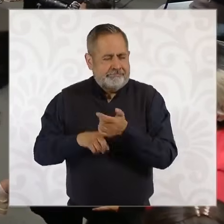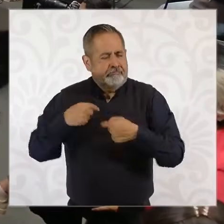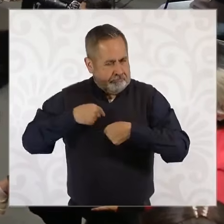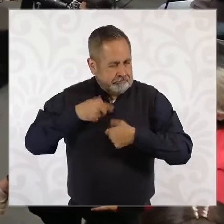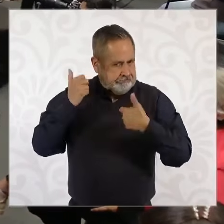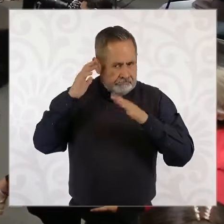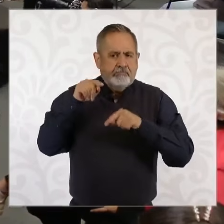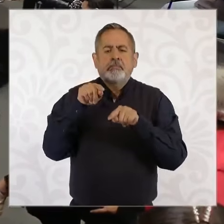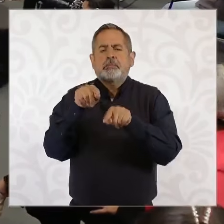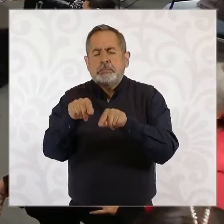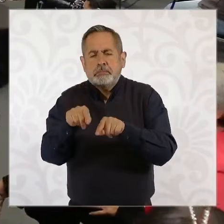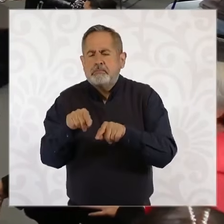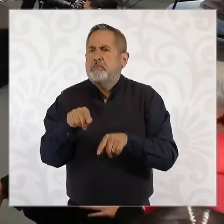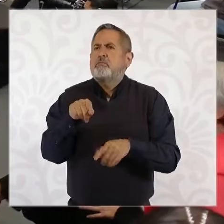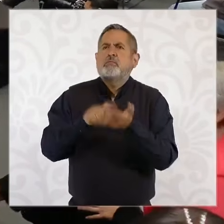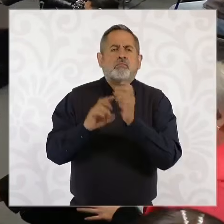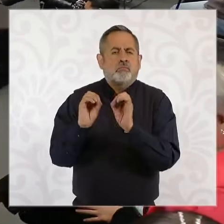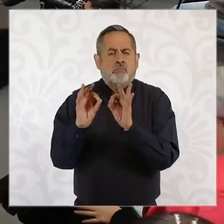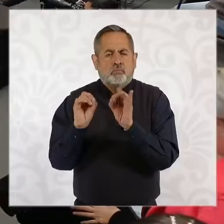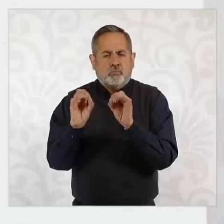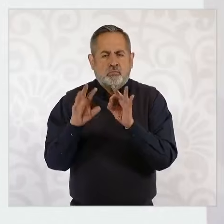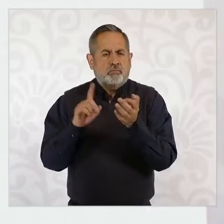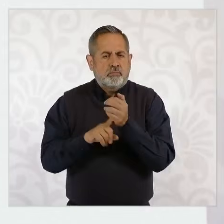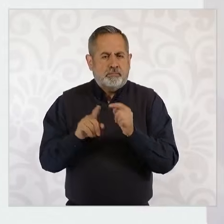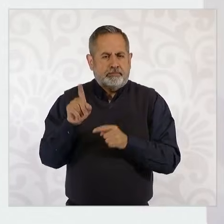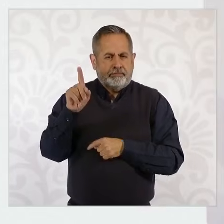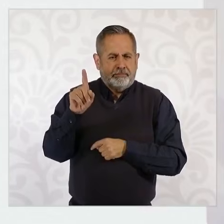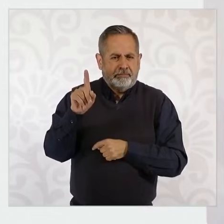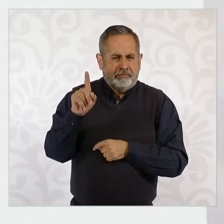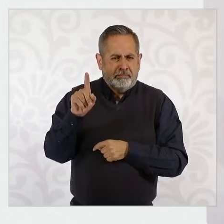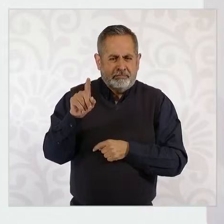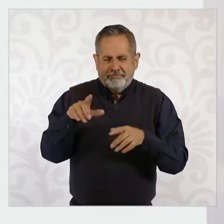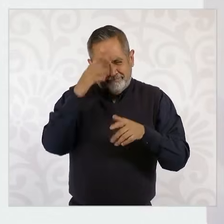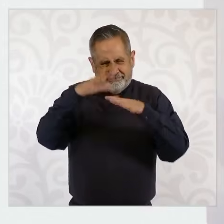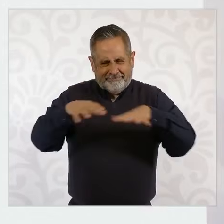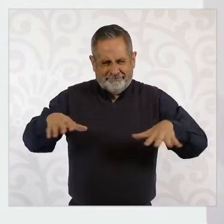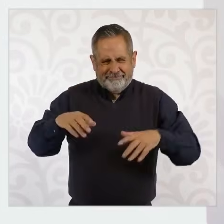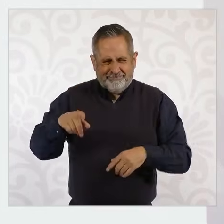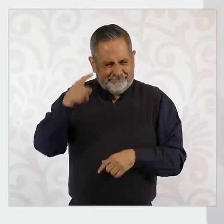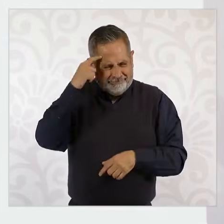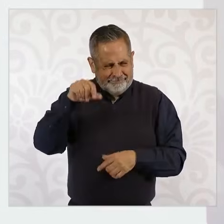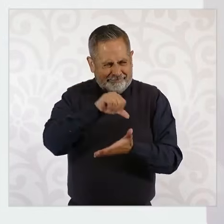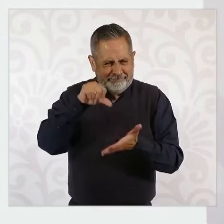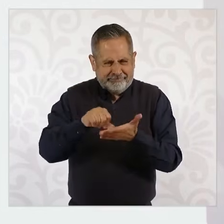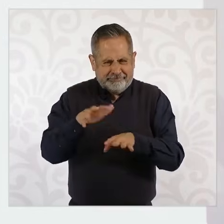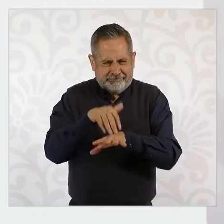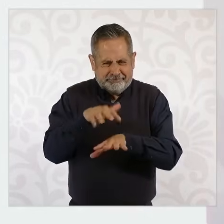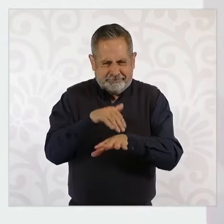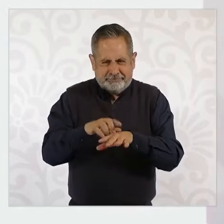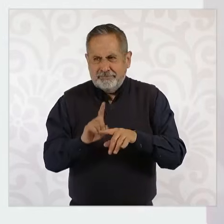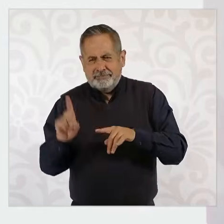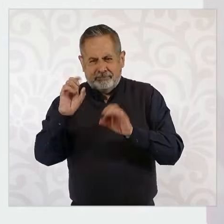Tlalpan, estaba en la oficina y pues en lo que es la alcaldía ahora, y se